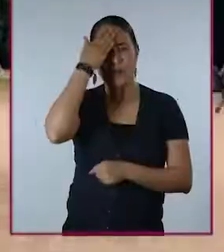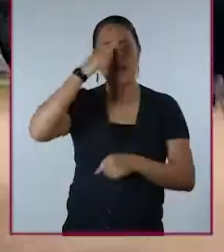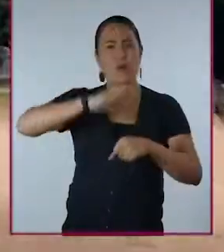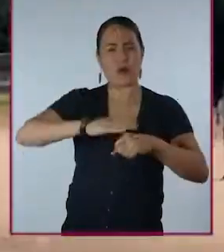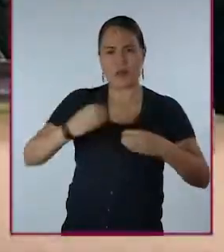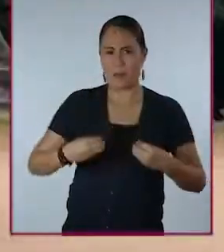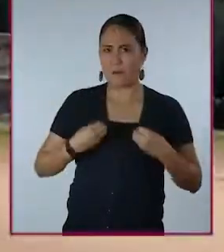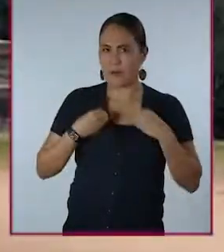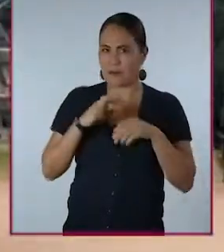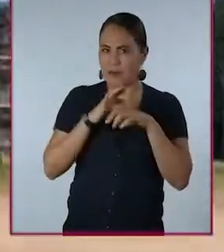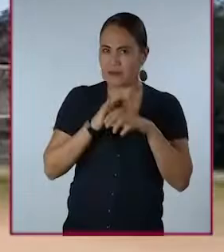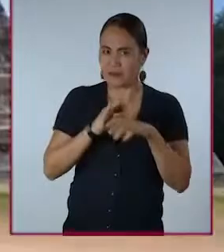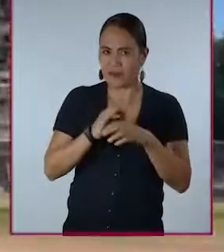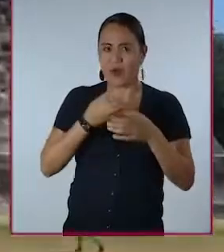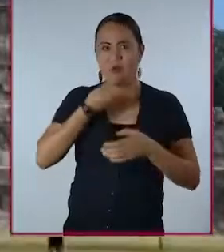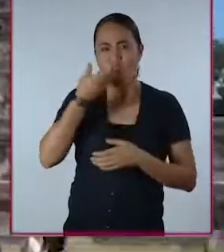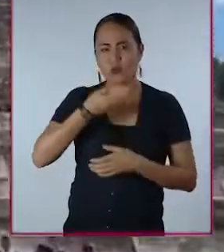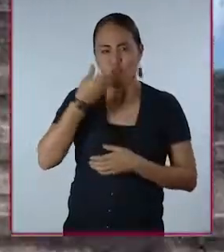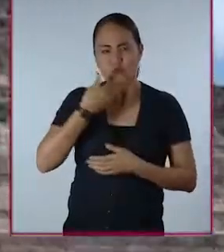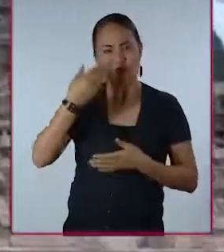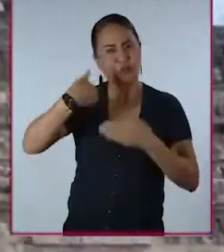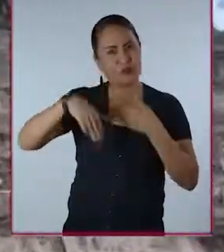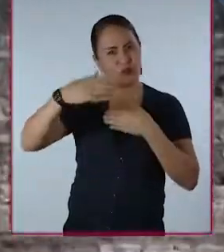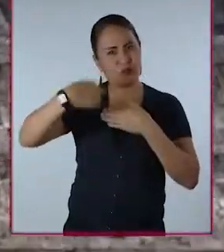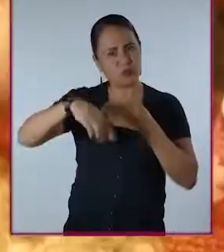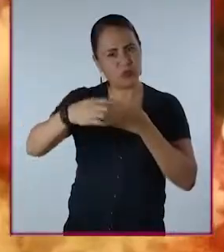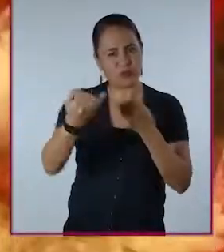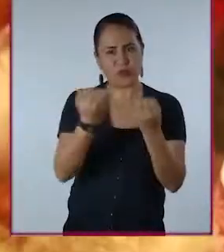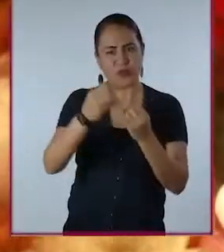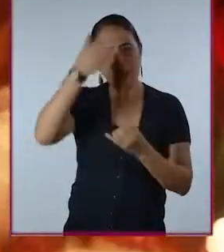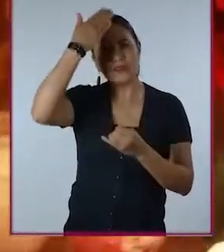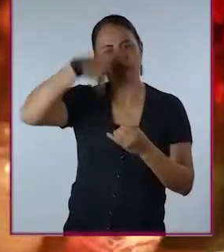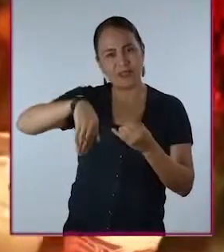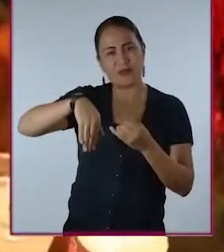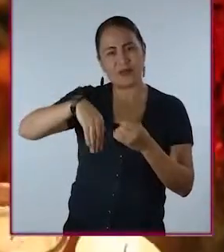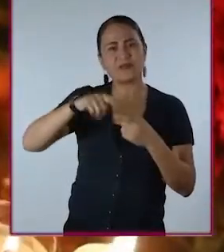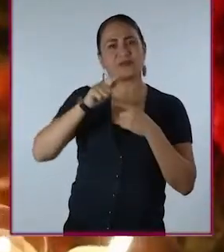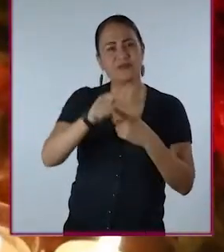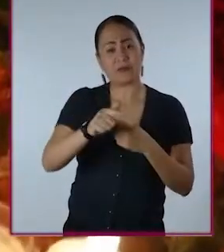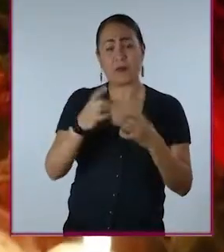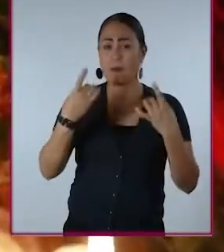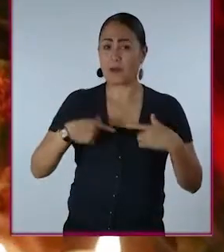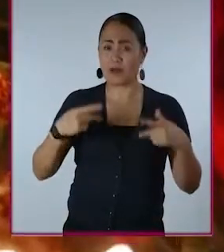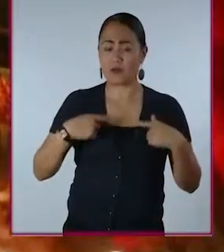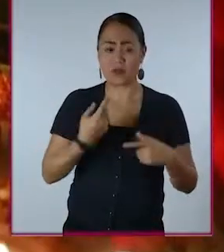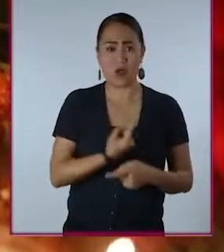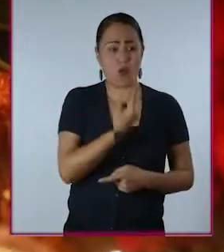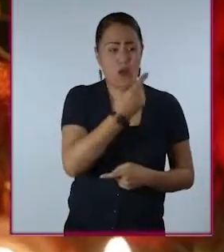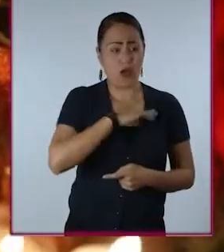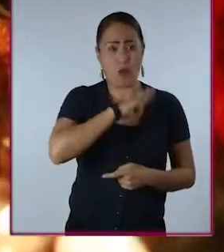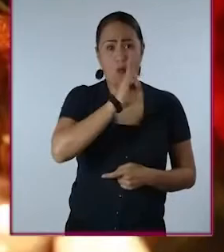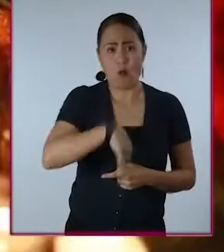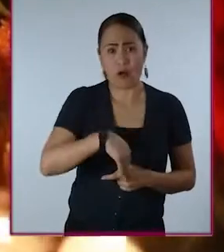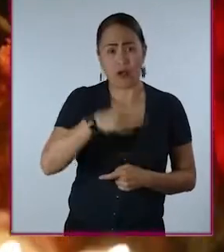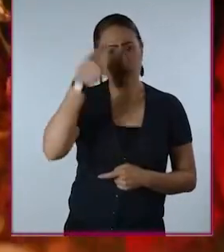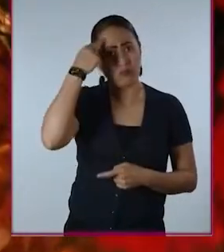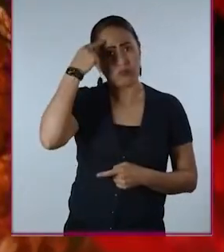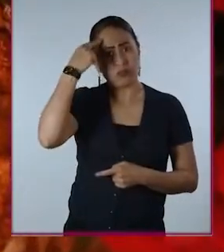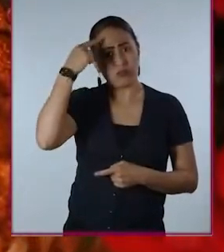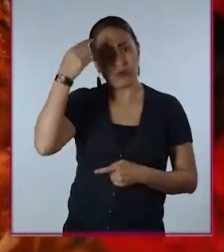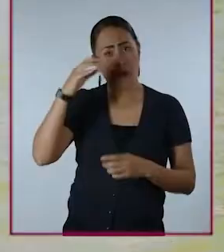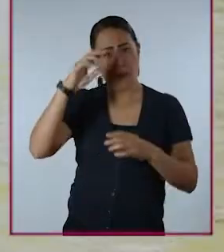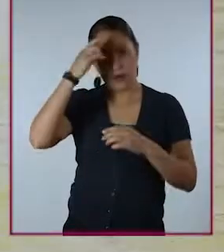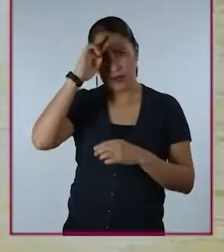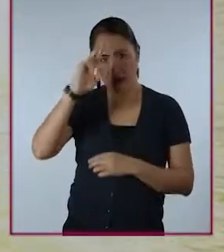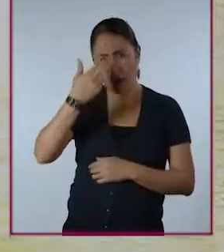de nuestras tradiciones, costumbres y saberes. Cuando alguien muere, se pierden sus recuerdos. Si un grupo